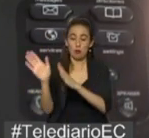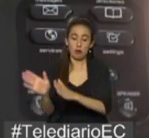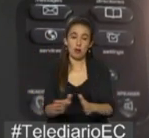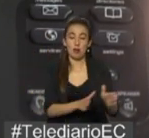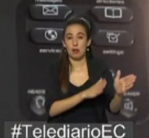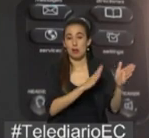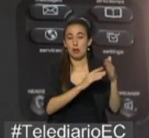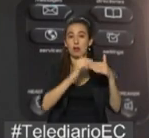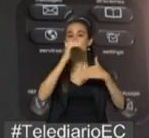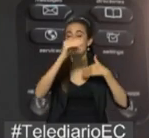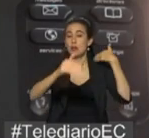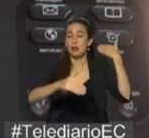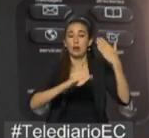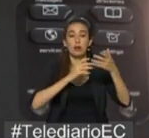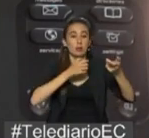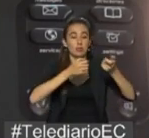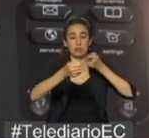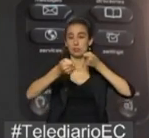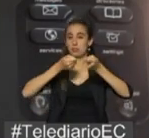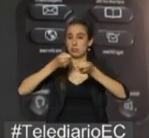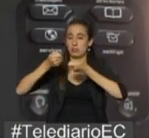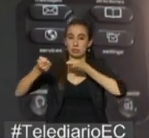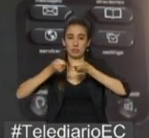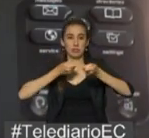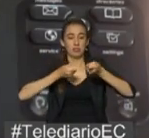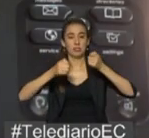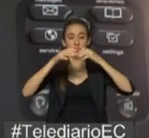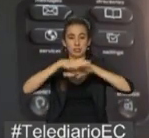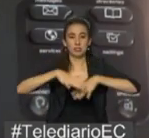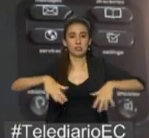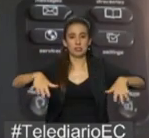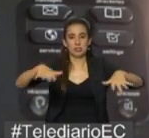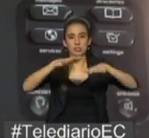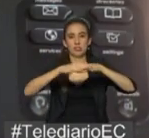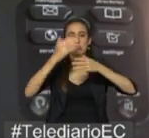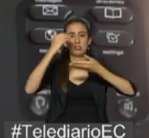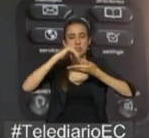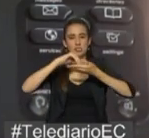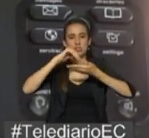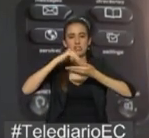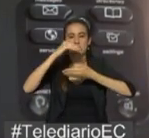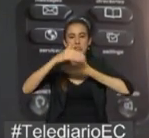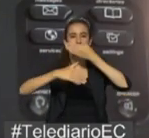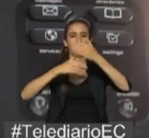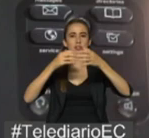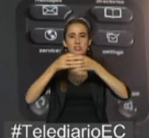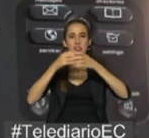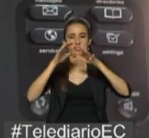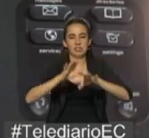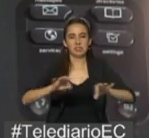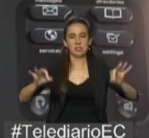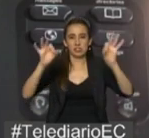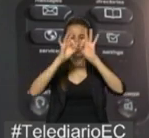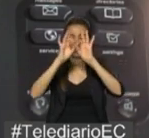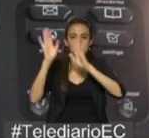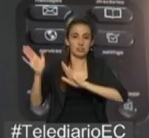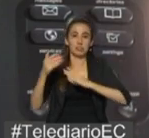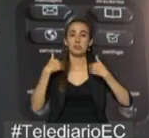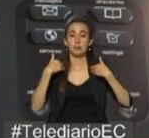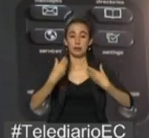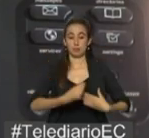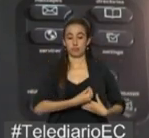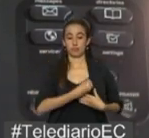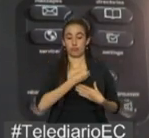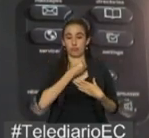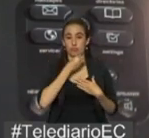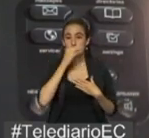rigor bajo control de las autoridades sanitarias. Después se les dará un test para probar que tampoco tienen el coronavirus. Todo